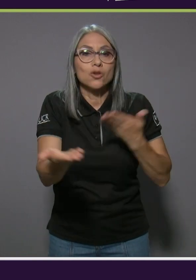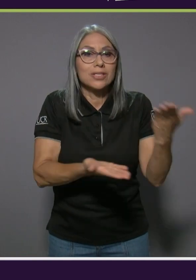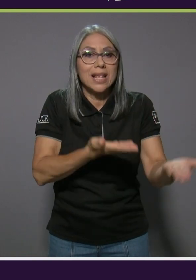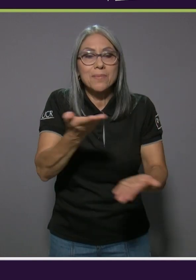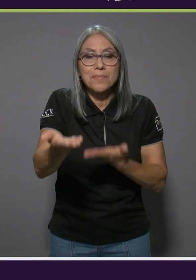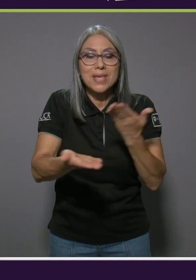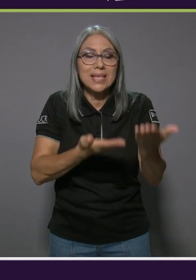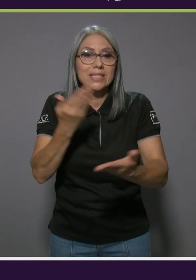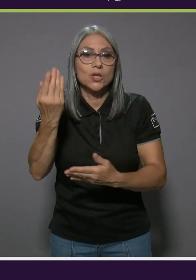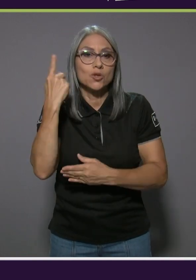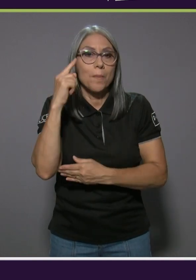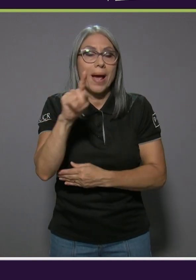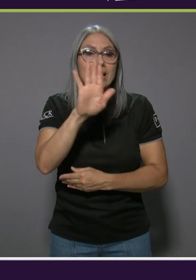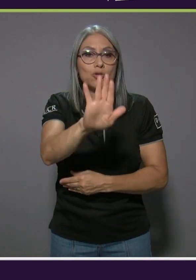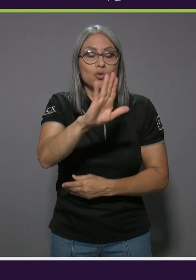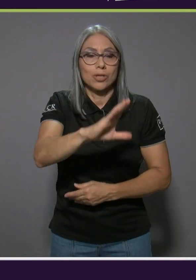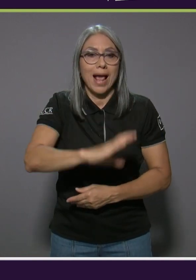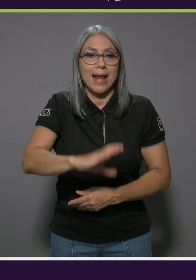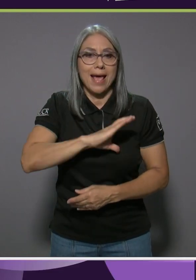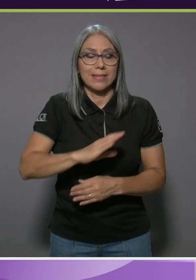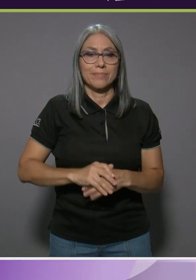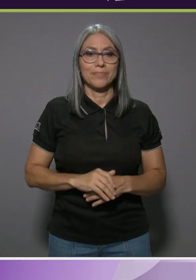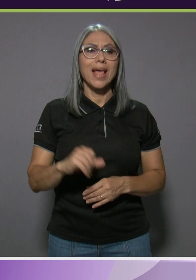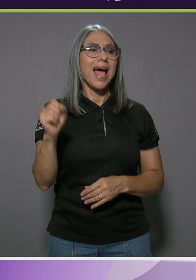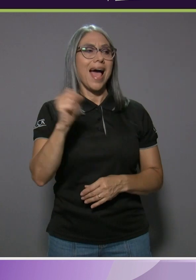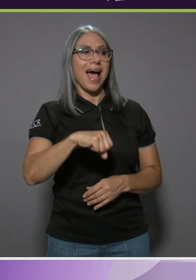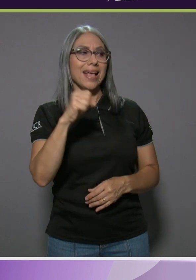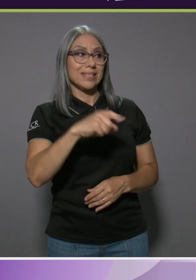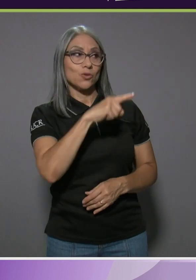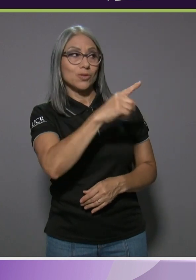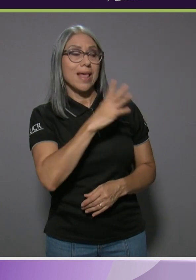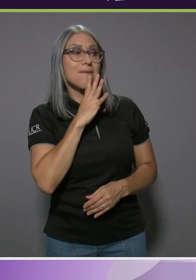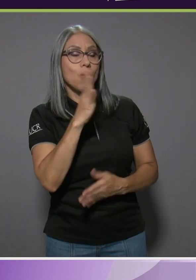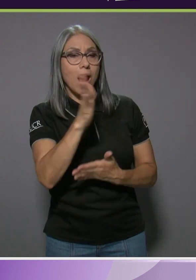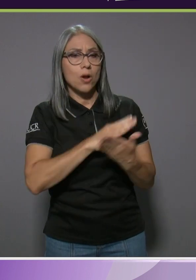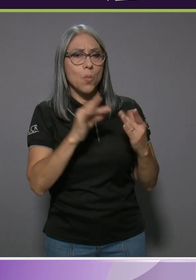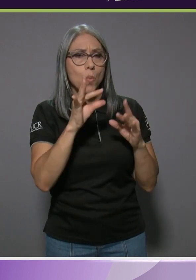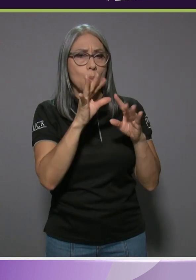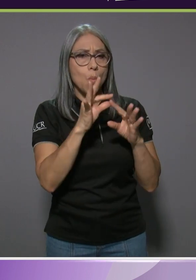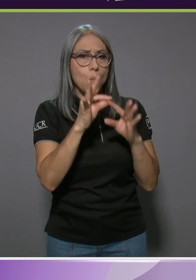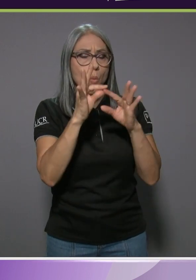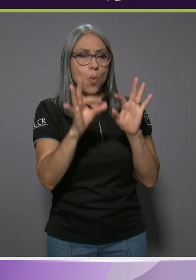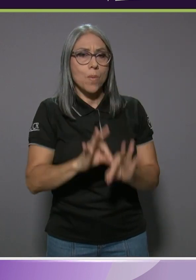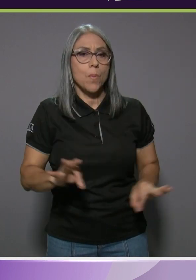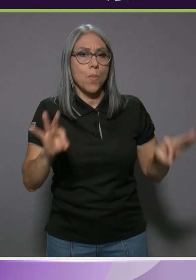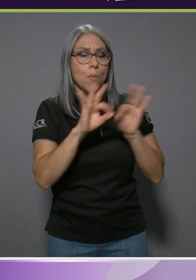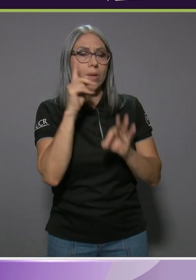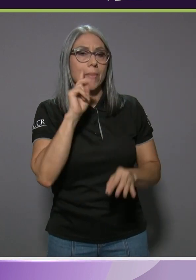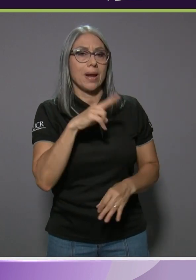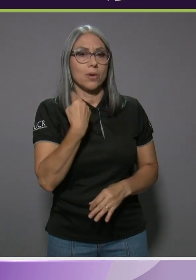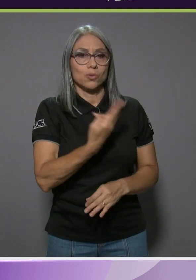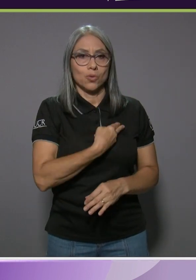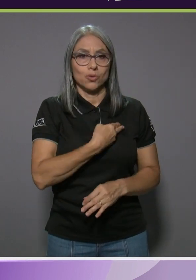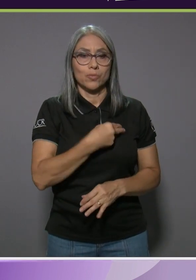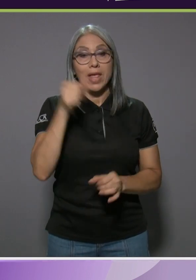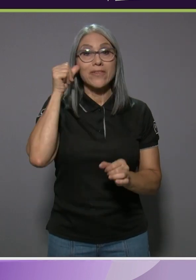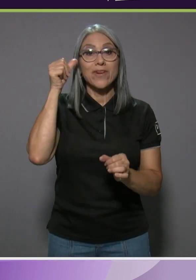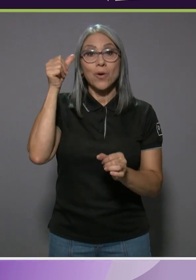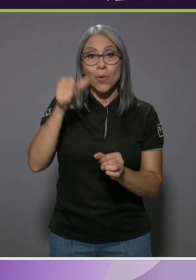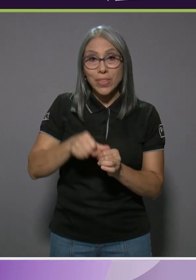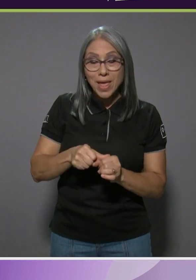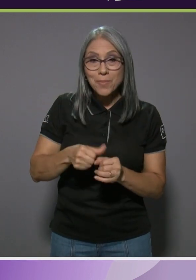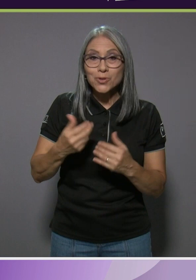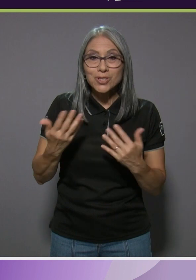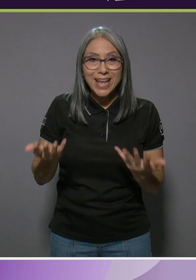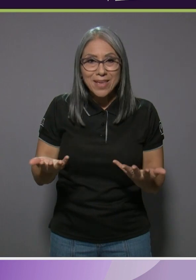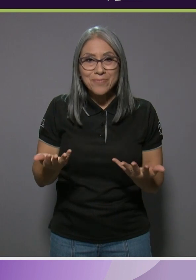de esta persona, ¿verdad? Así es, y has dado un punto fundamental para nosotros. Recordemos que la institucionalidad es rectora, ¿verdad? Y